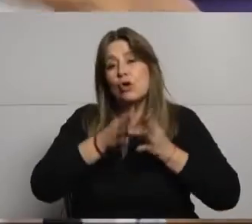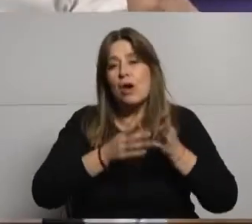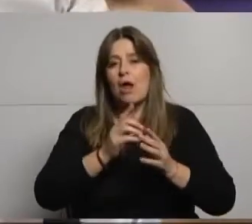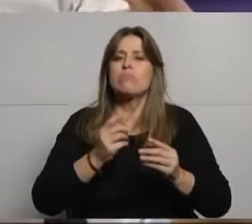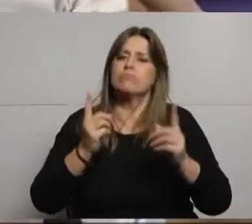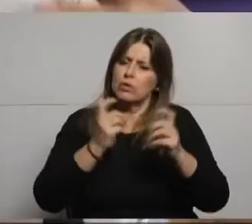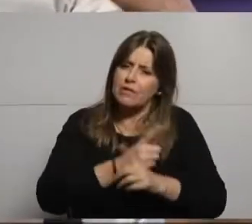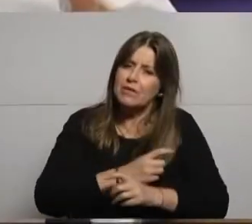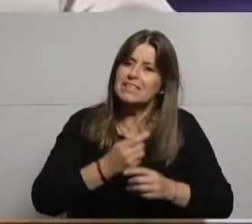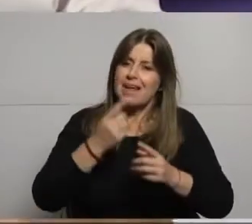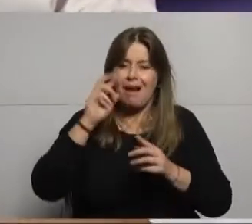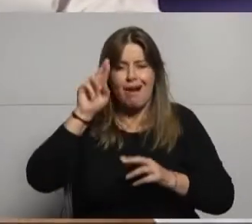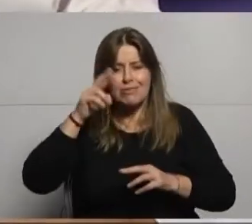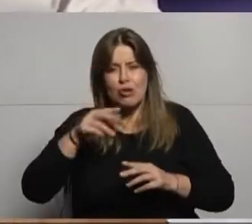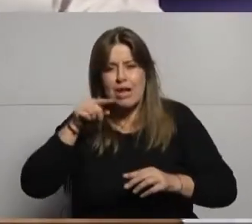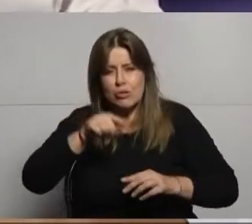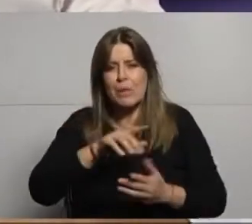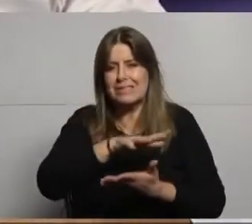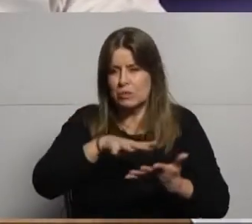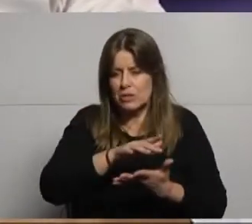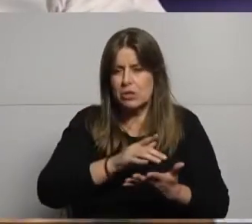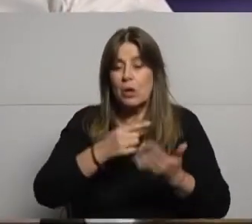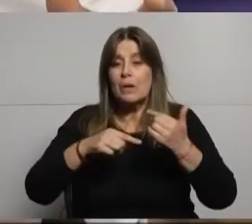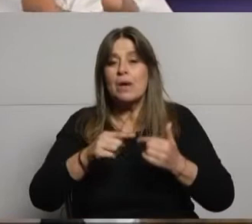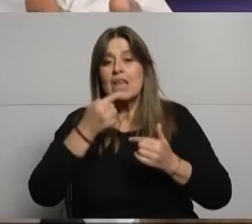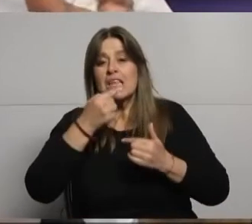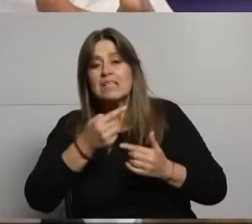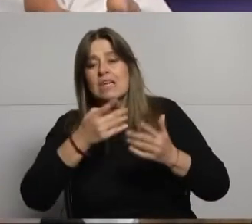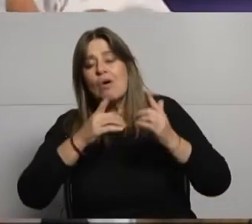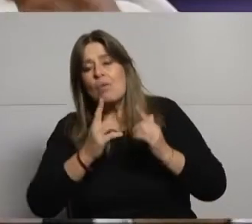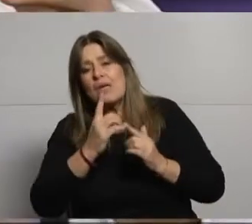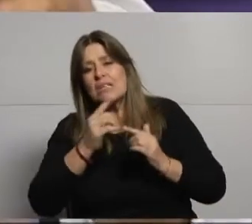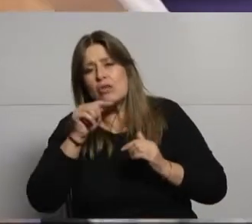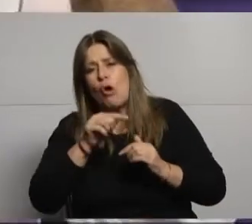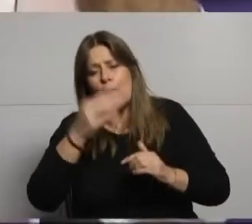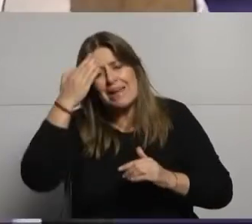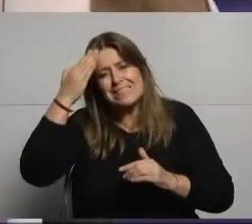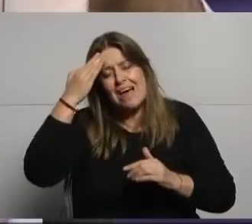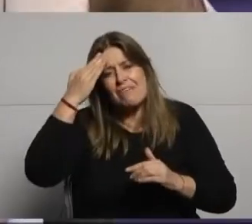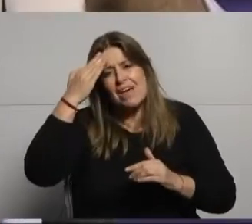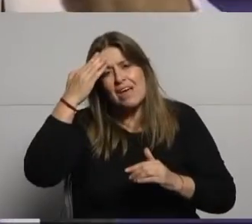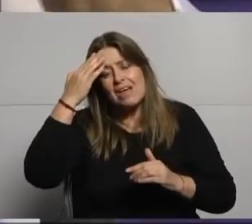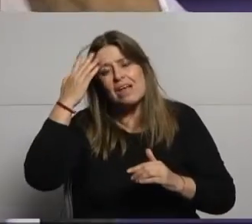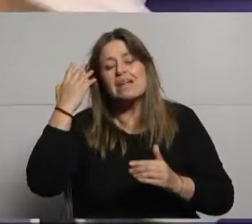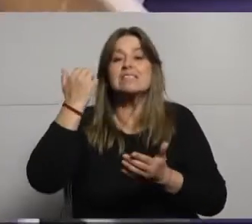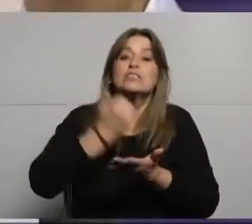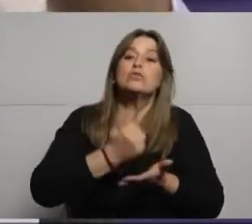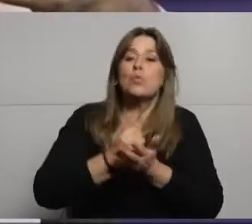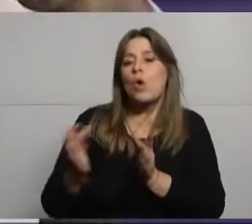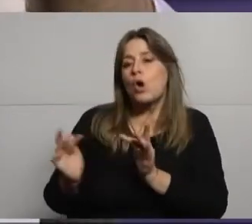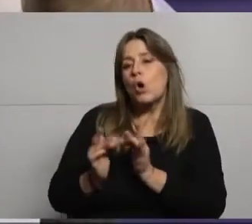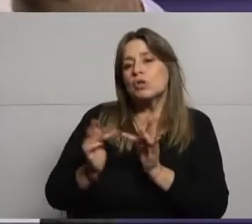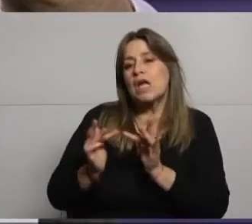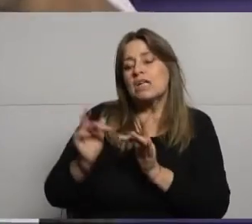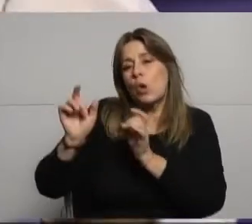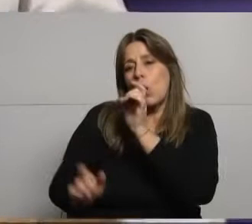nos cuesta razonar sobre eso. Porque cuando uno dice, bueno, si esto es para saber si estuve en contacto con alguien